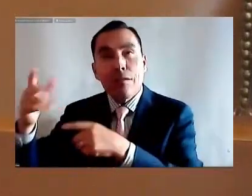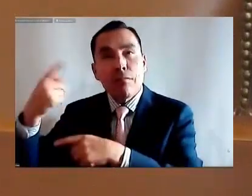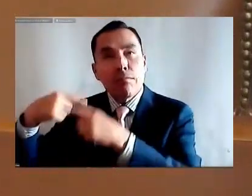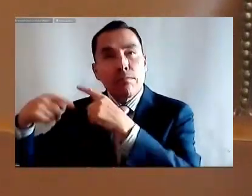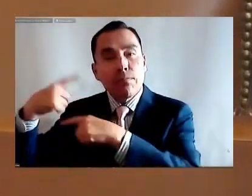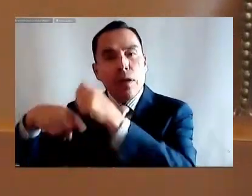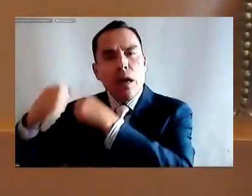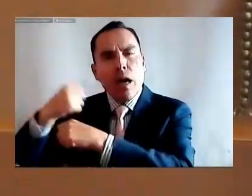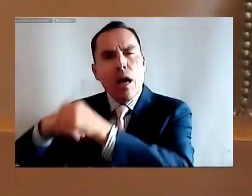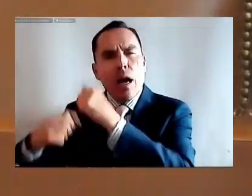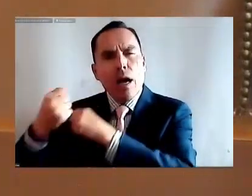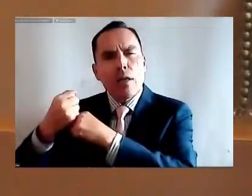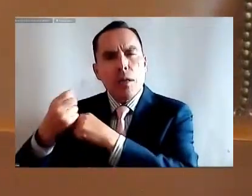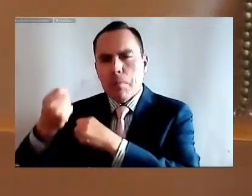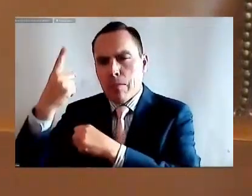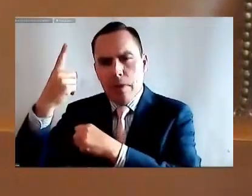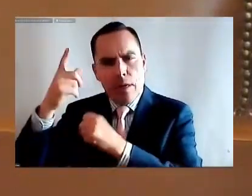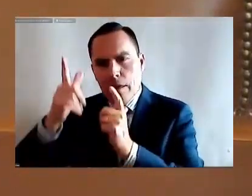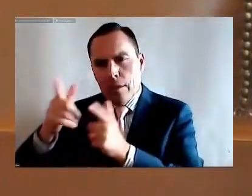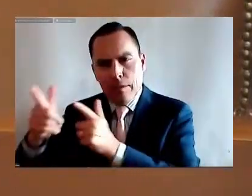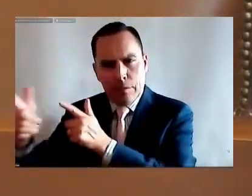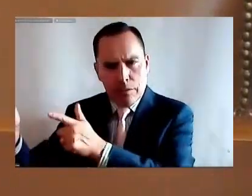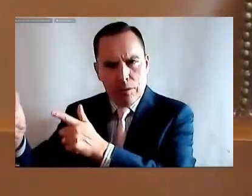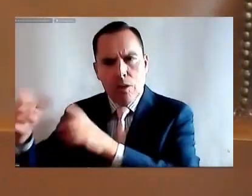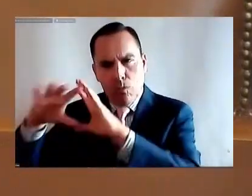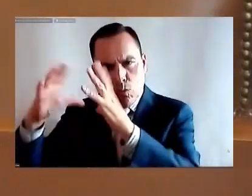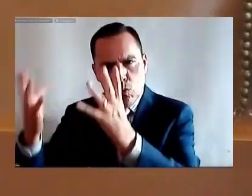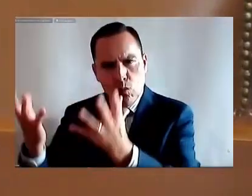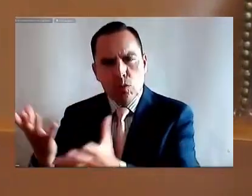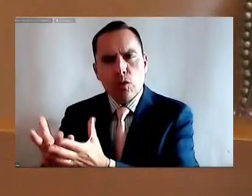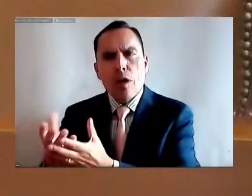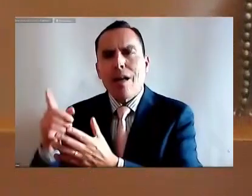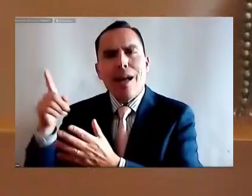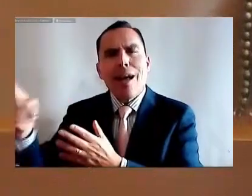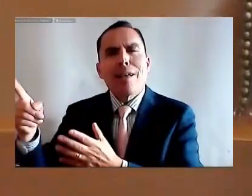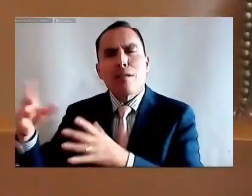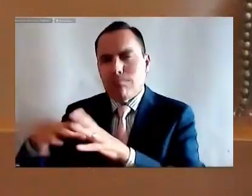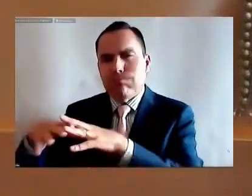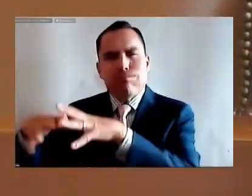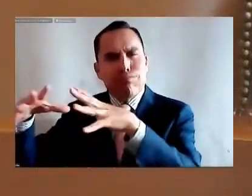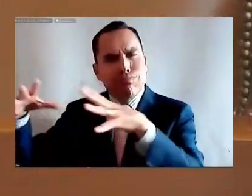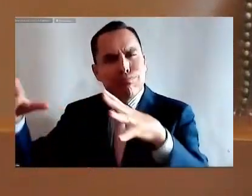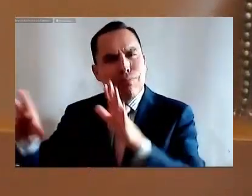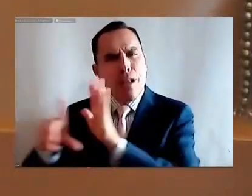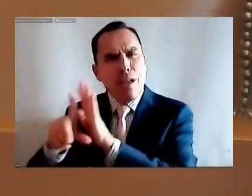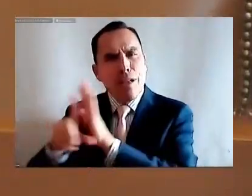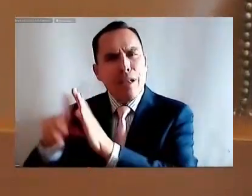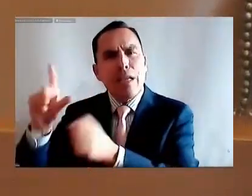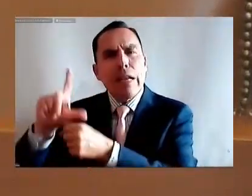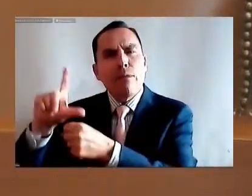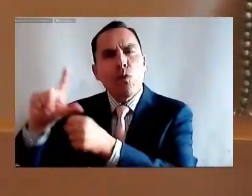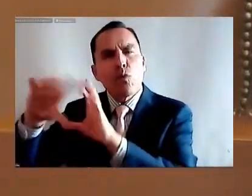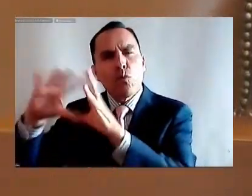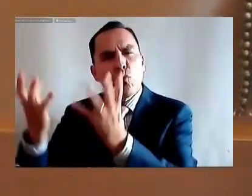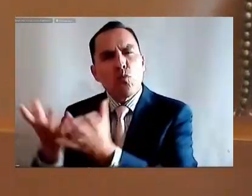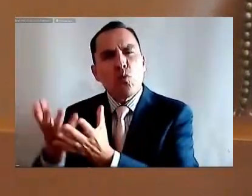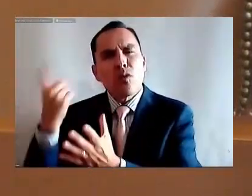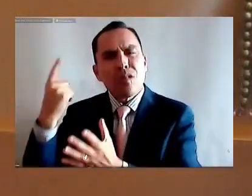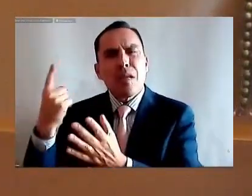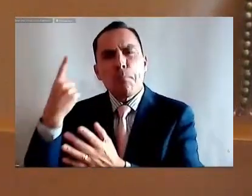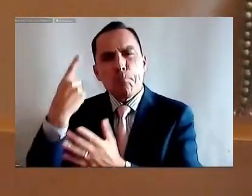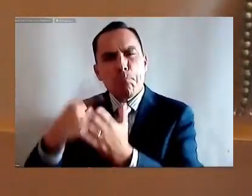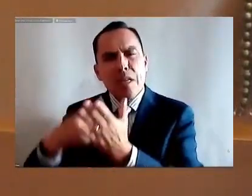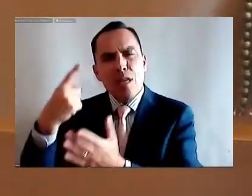Guerra Mundial, con el nacimiento de la OIT y la masificación de legislaciones laborales en el mundo. En ese